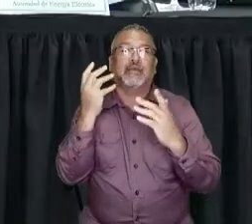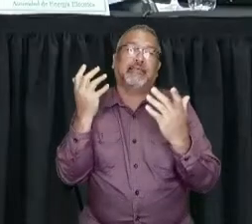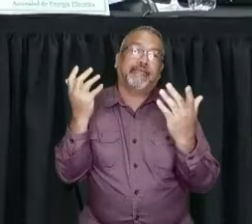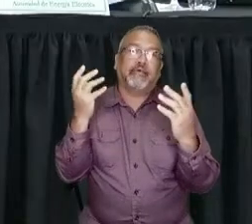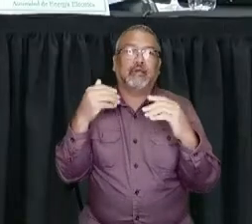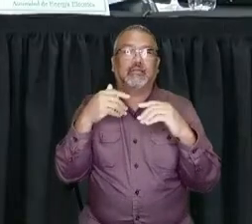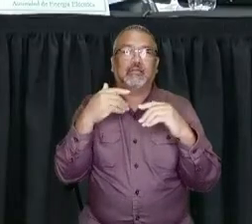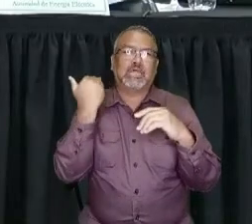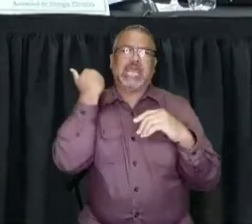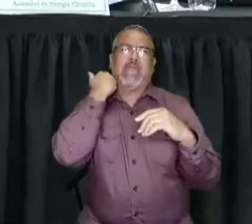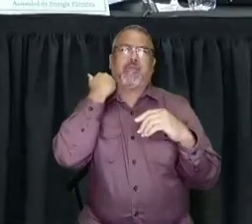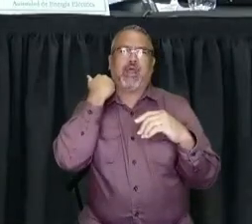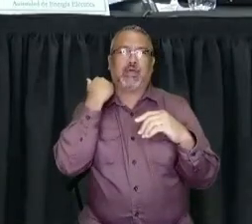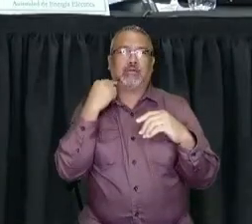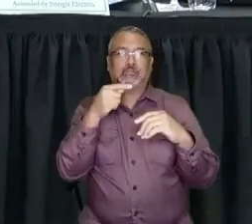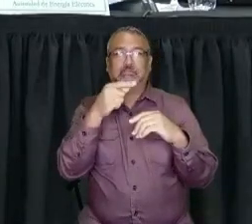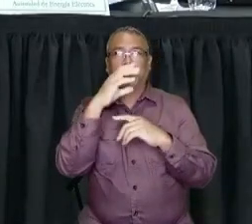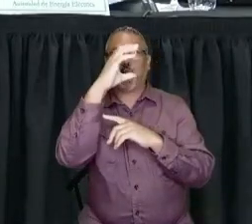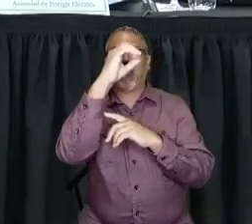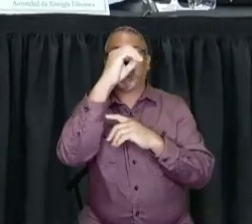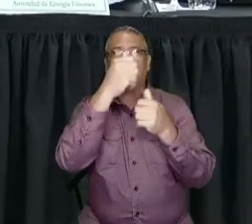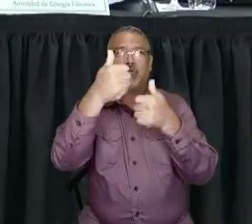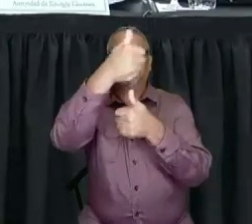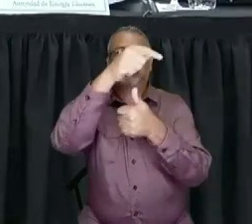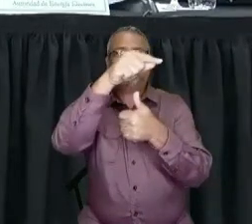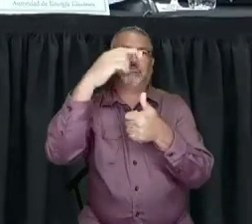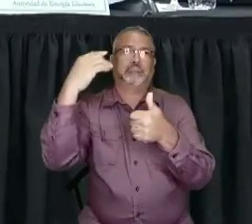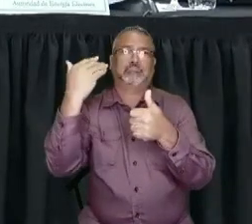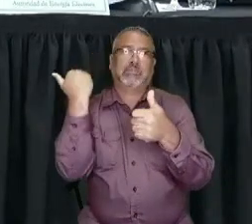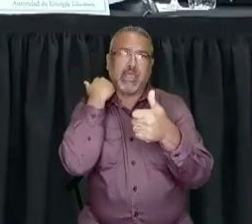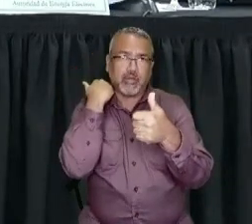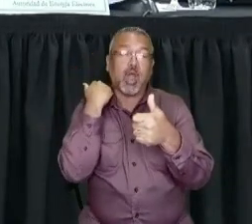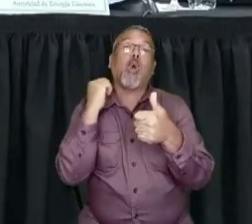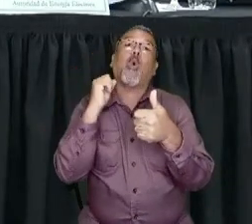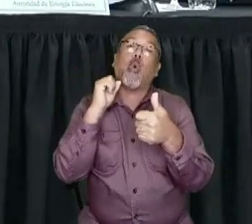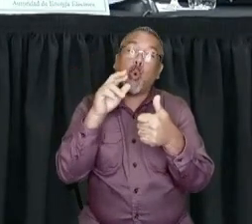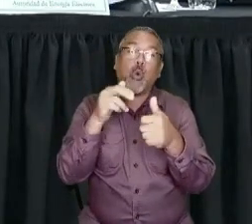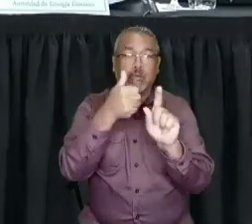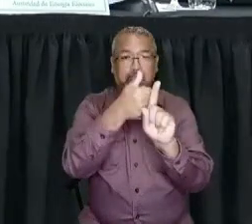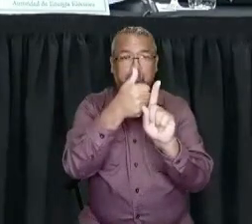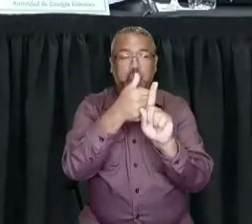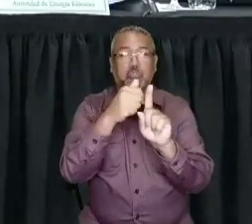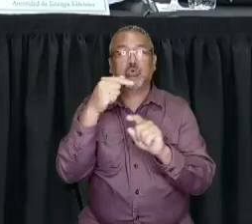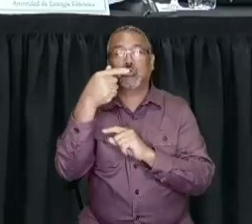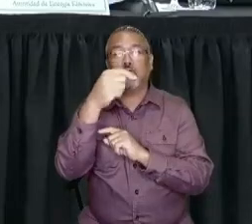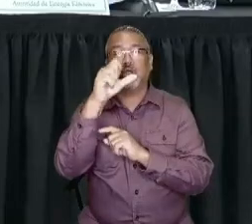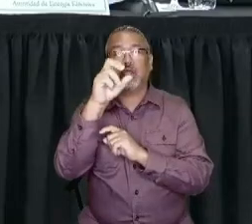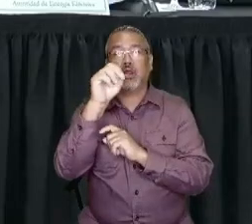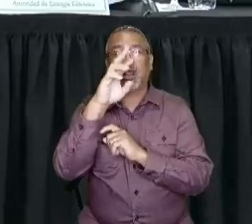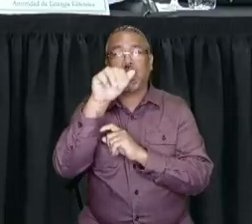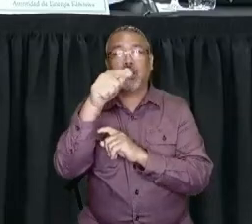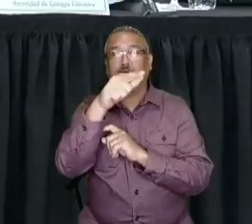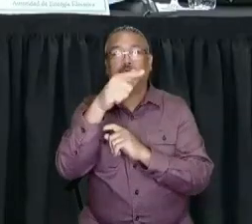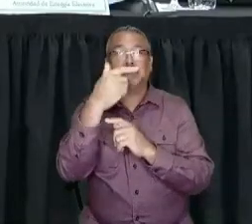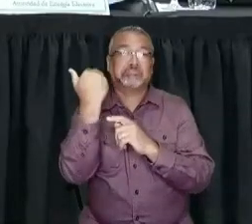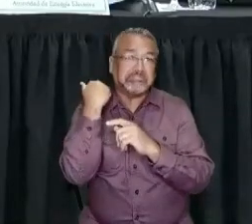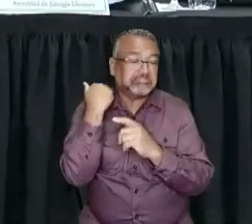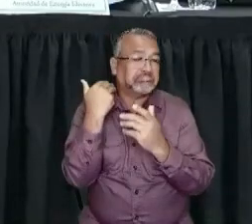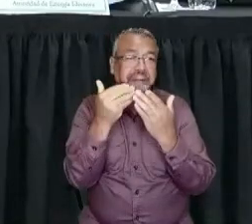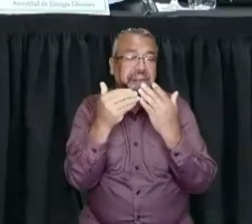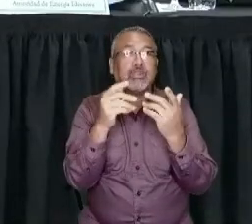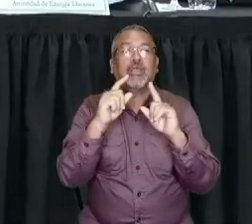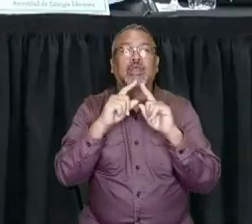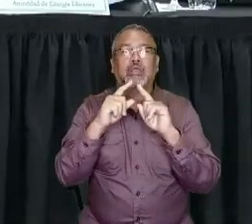una quiebra de la empresa matriz o que se viera afectado genera al día de hoy Nosotros hemos visto la